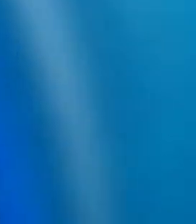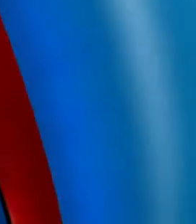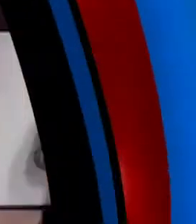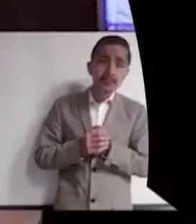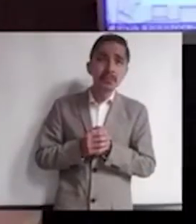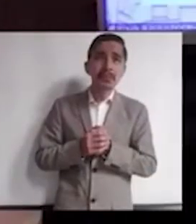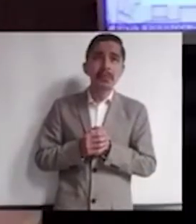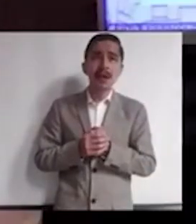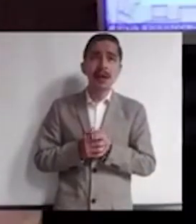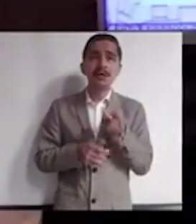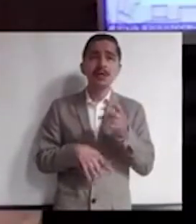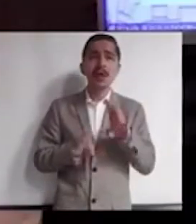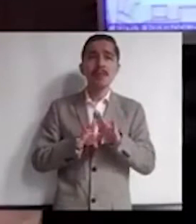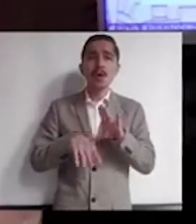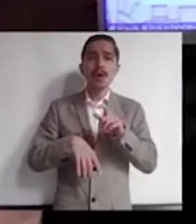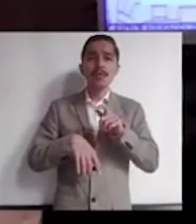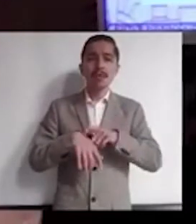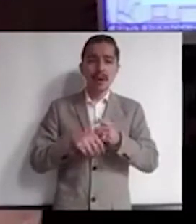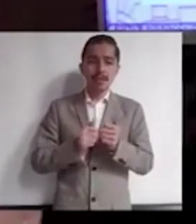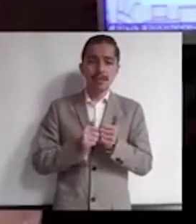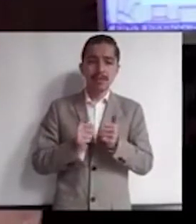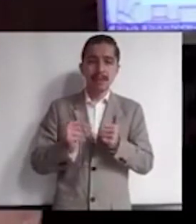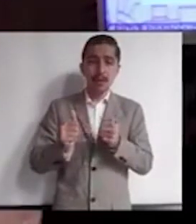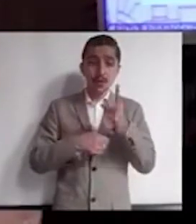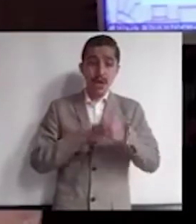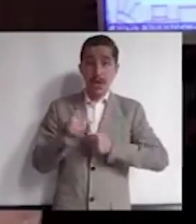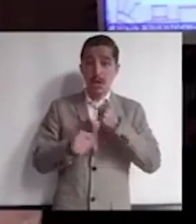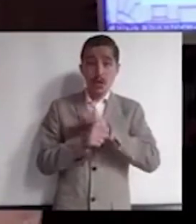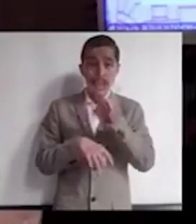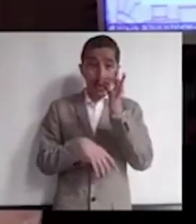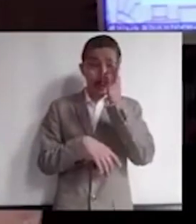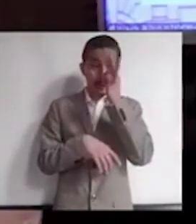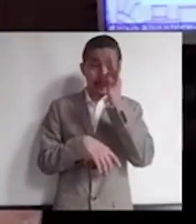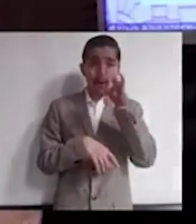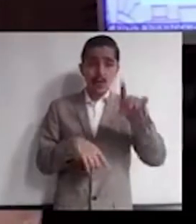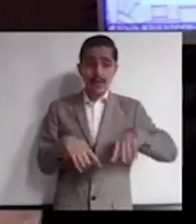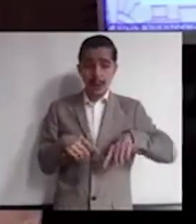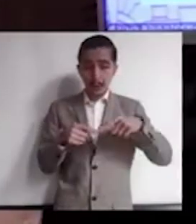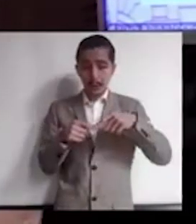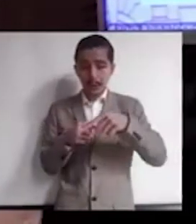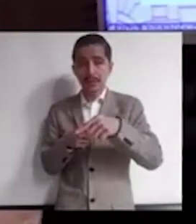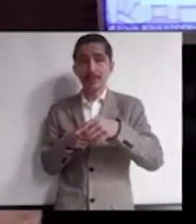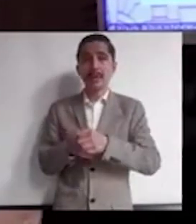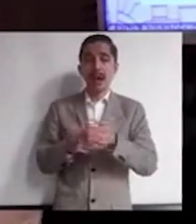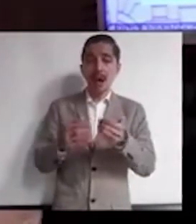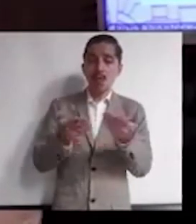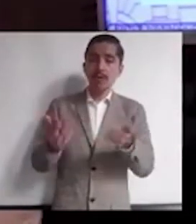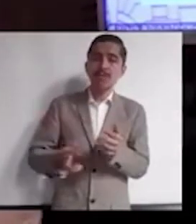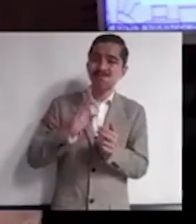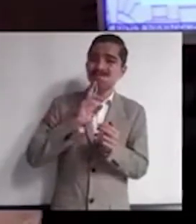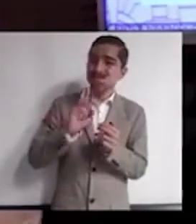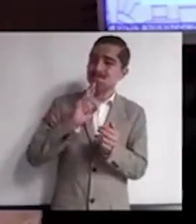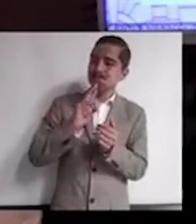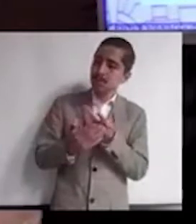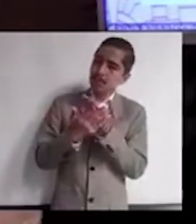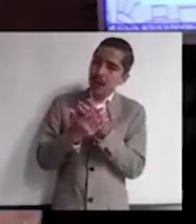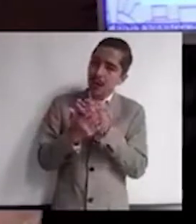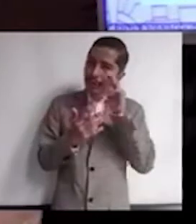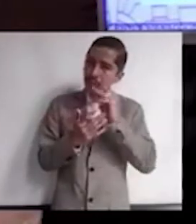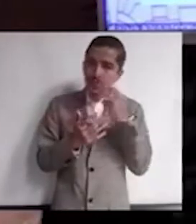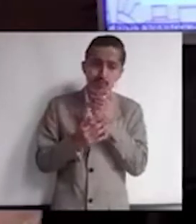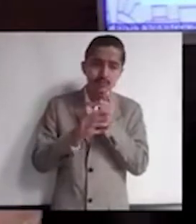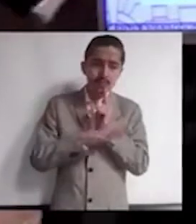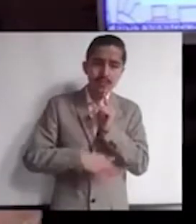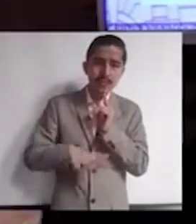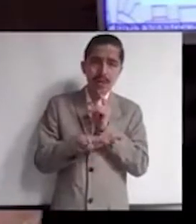cuenta regresiva ha comenzado. Un año queda de esta administración y los resultados que demandan las y los